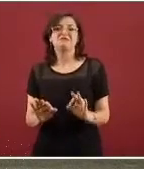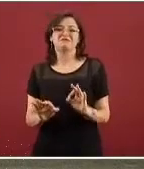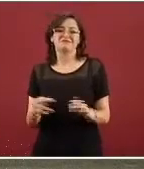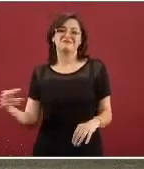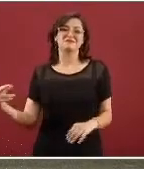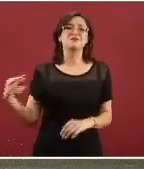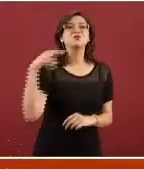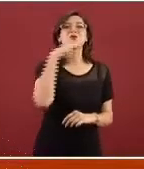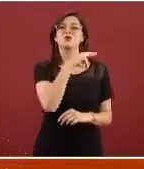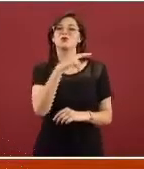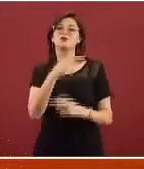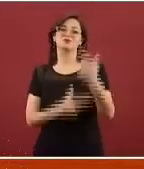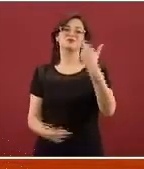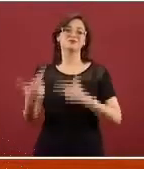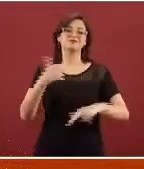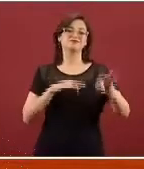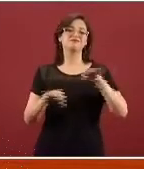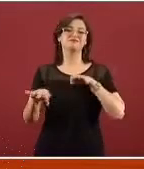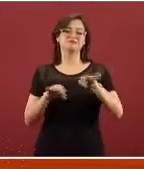la normalidad.